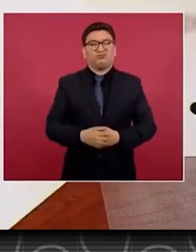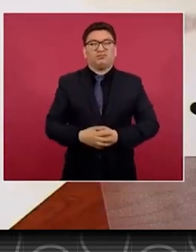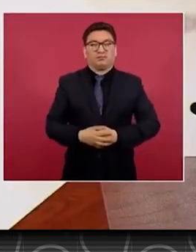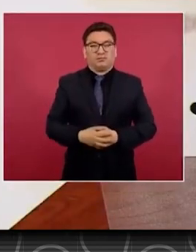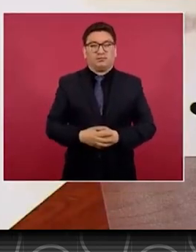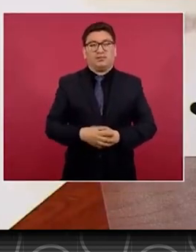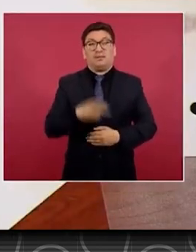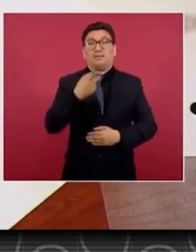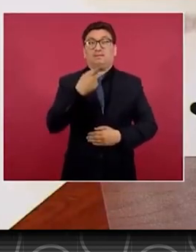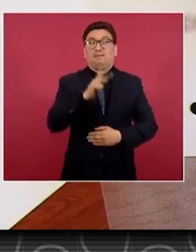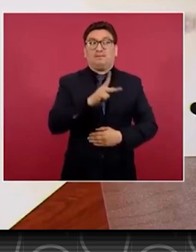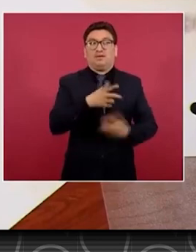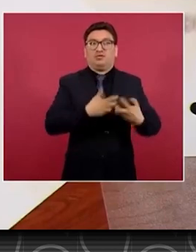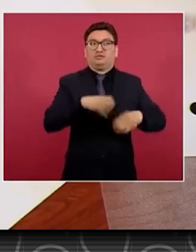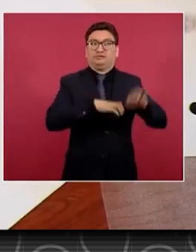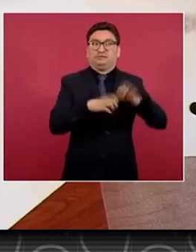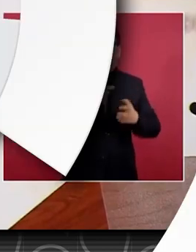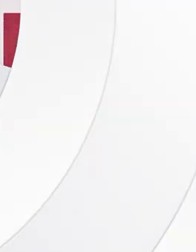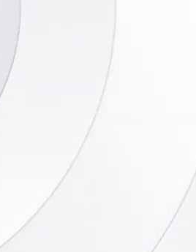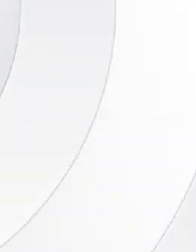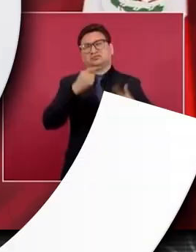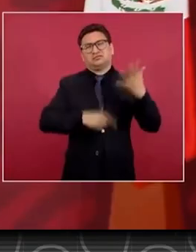Pero son muchos los intereses: